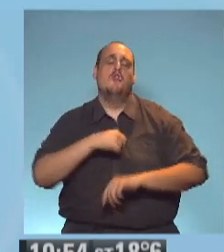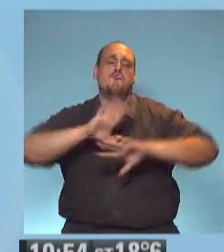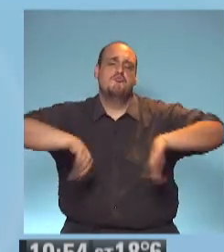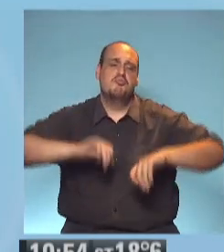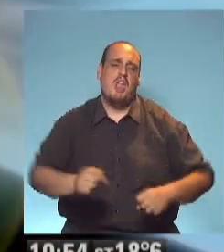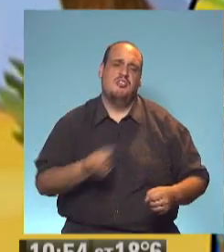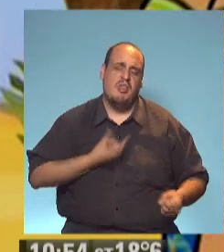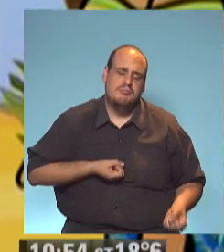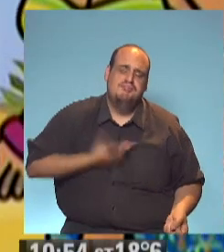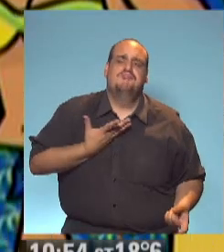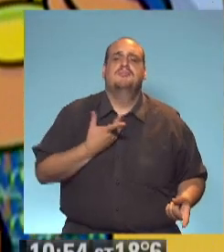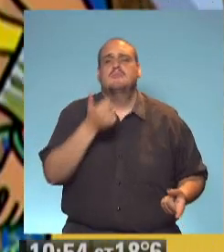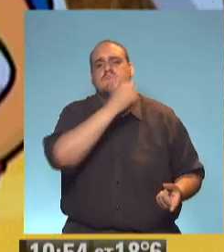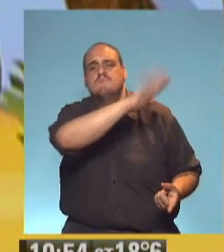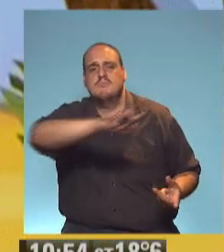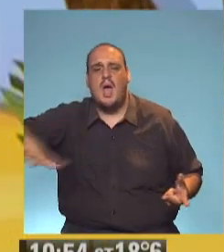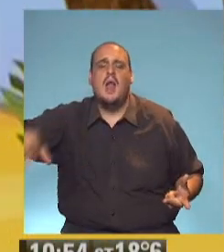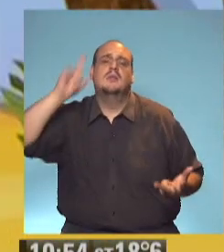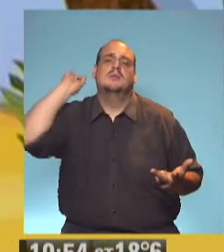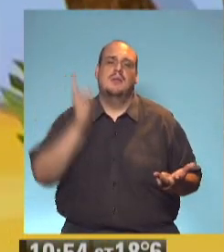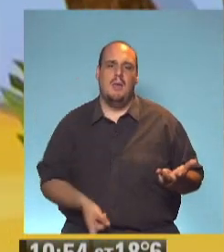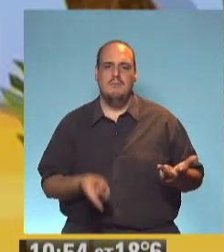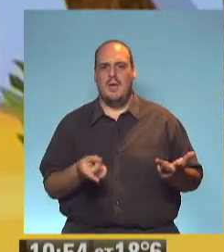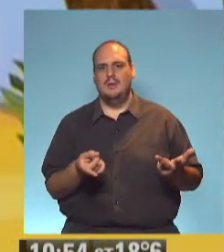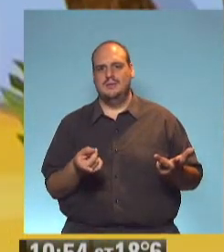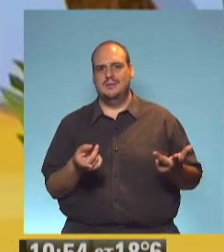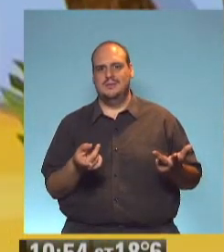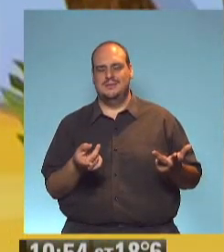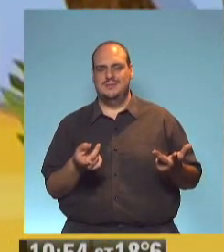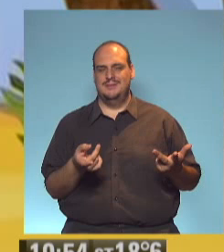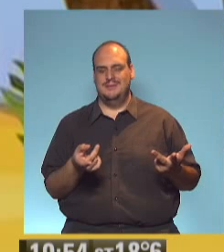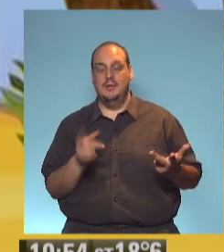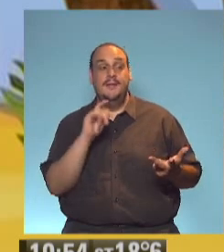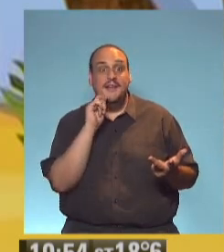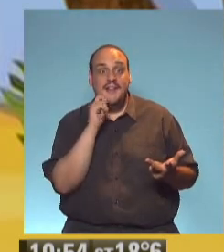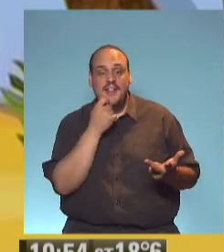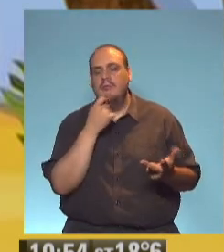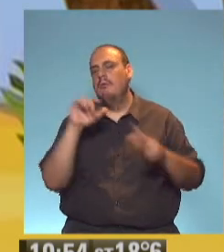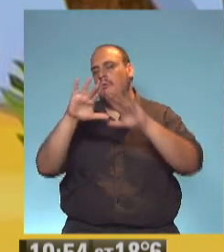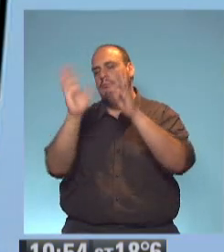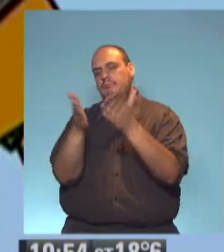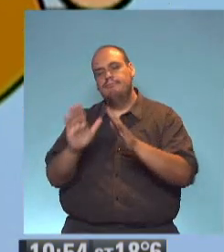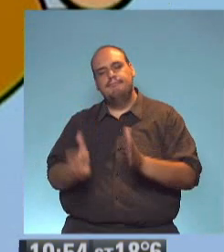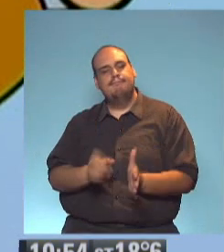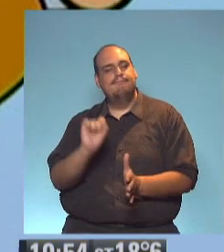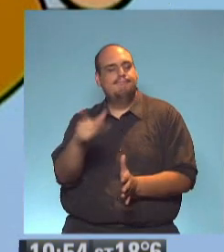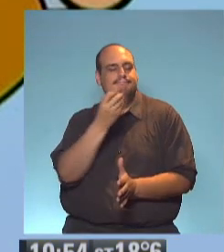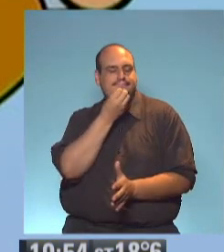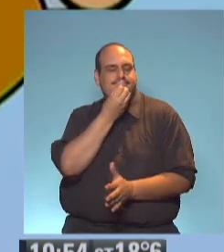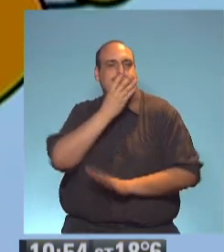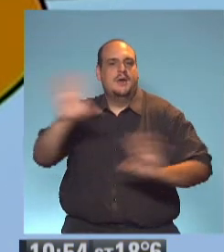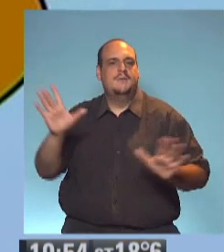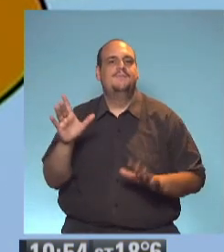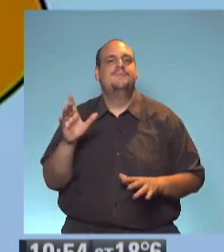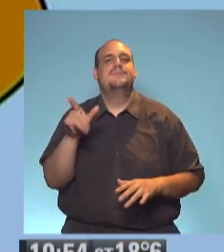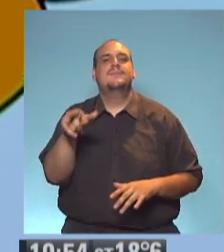el mar y... ¡Qué linda! Oh, garota de Ipanema. Fue una canción